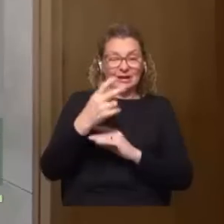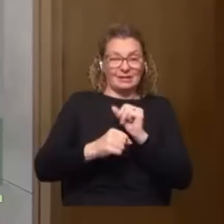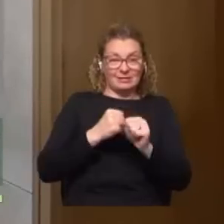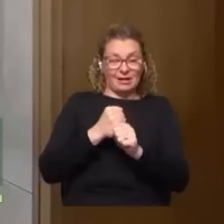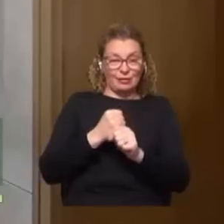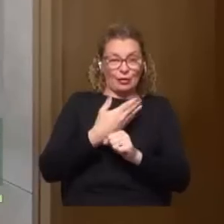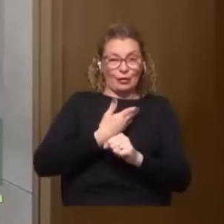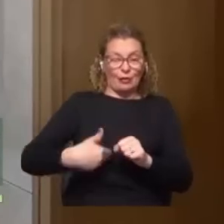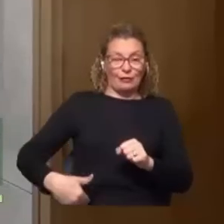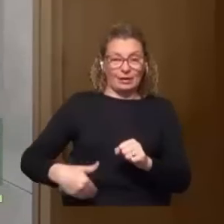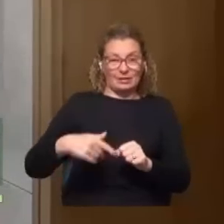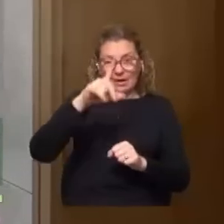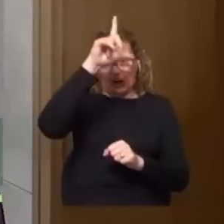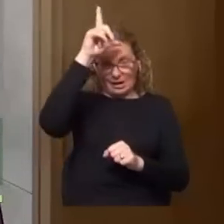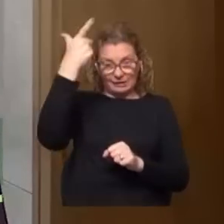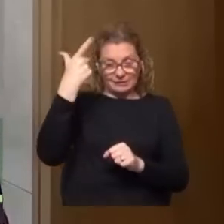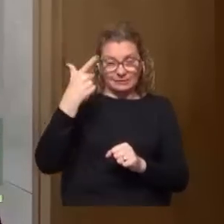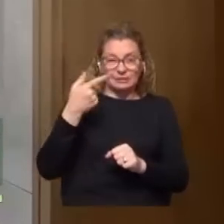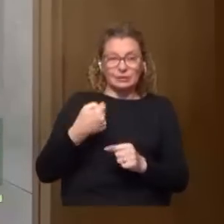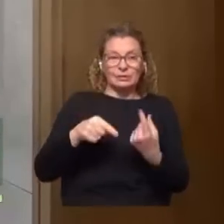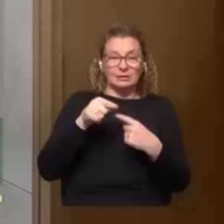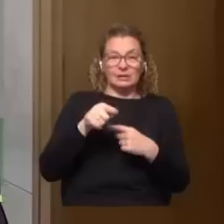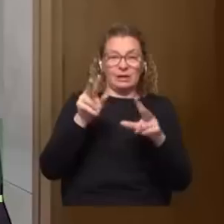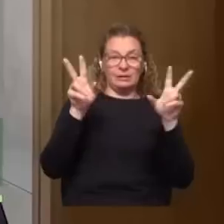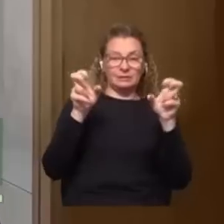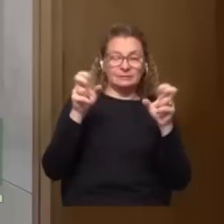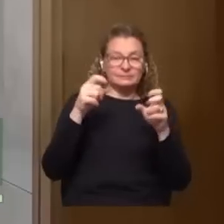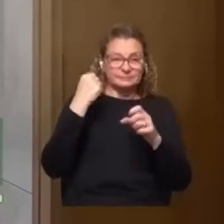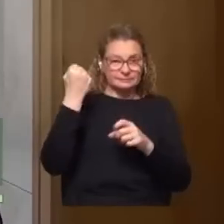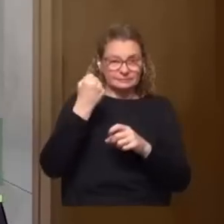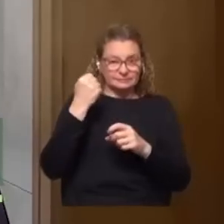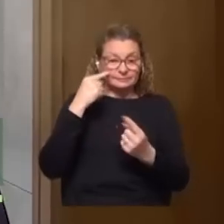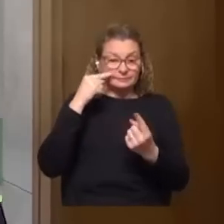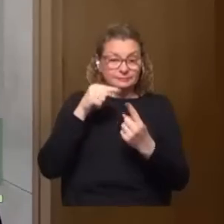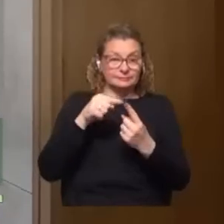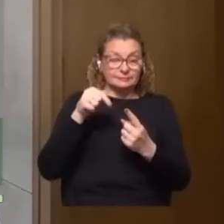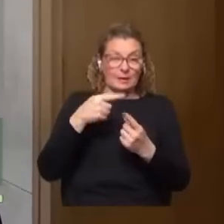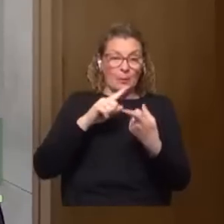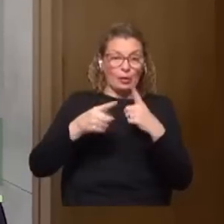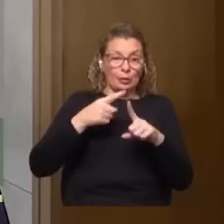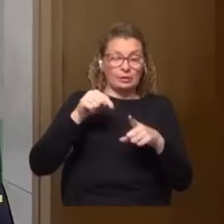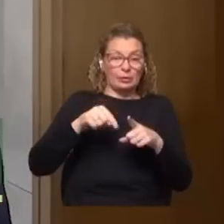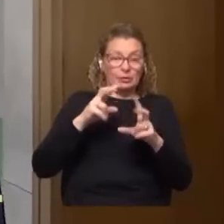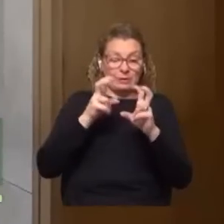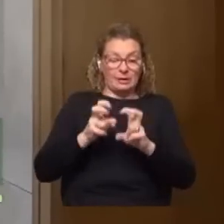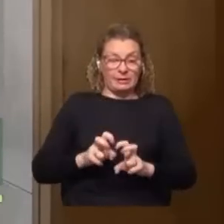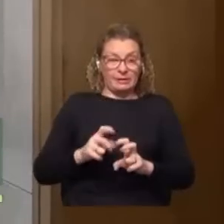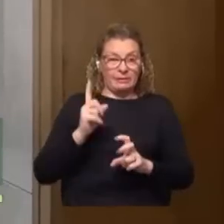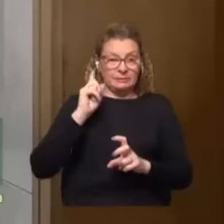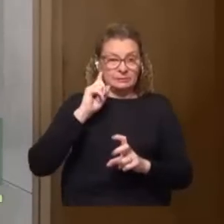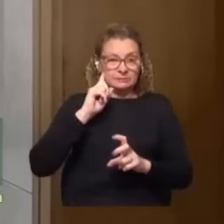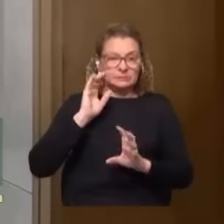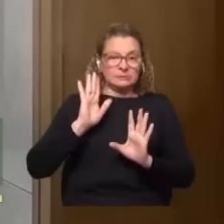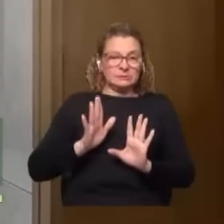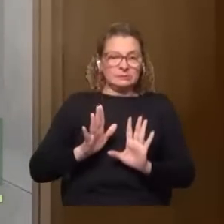de gobierno del doctor la calle Entonces ese es el tema central sobre el cual vamos a discutir hoy o analizar hoy o a escuchar